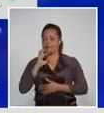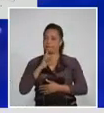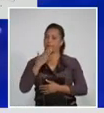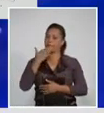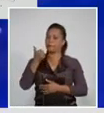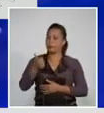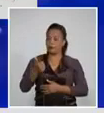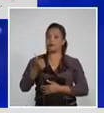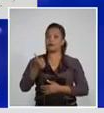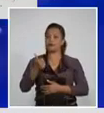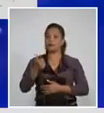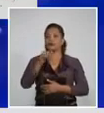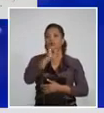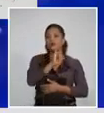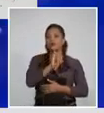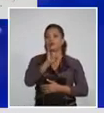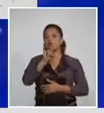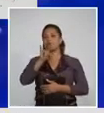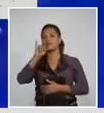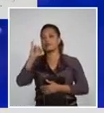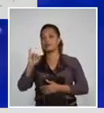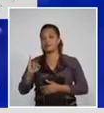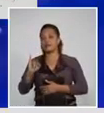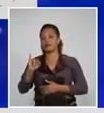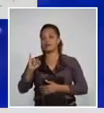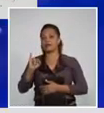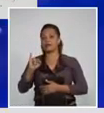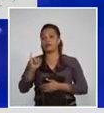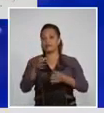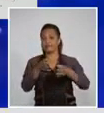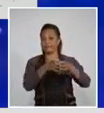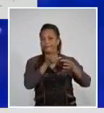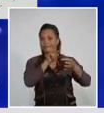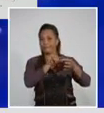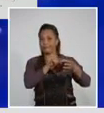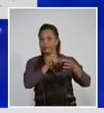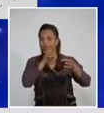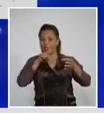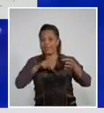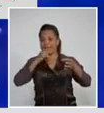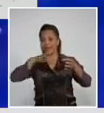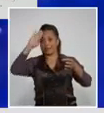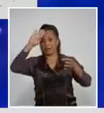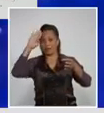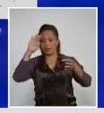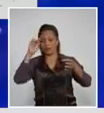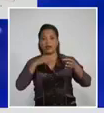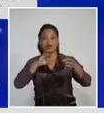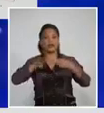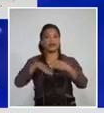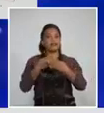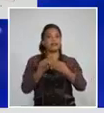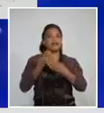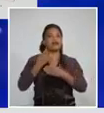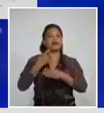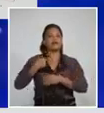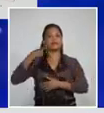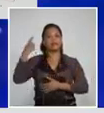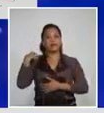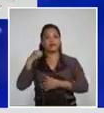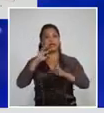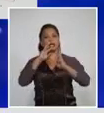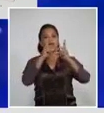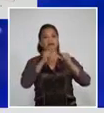con 696 casos autóctonos en el día de ayer es la cifra más